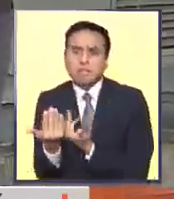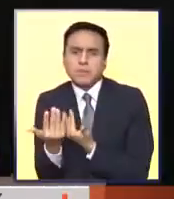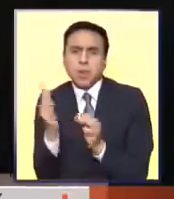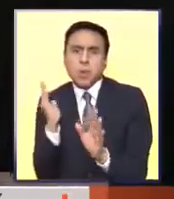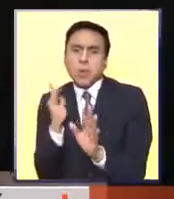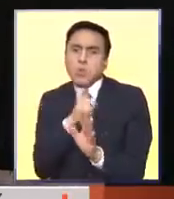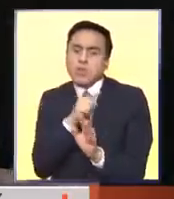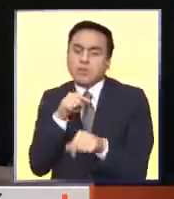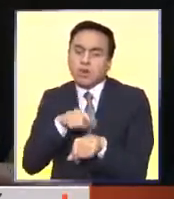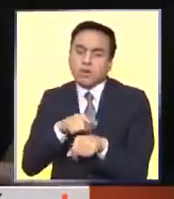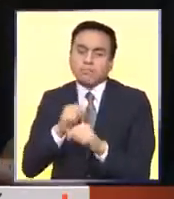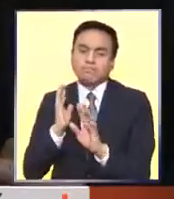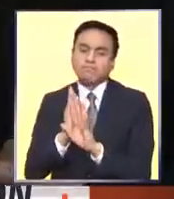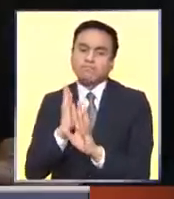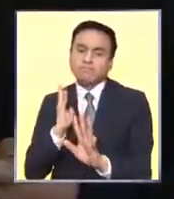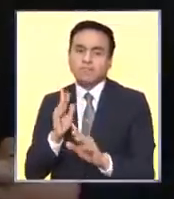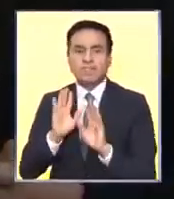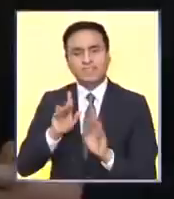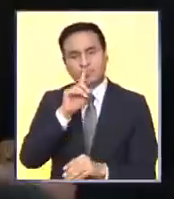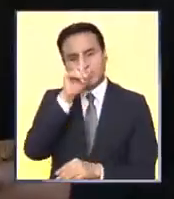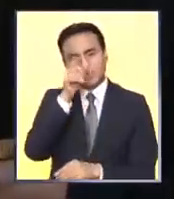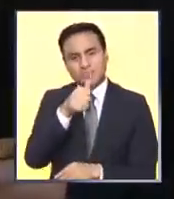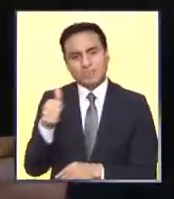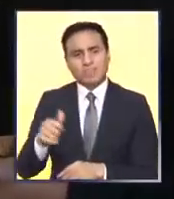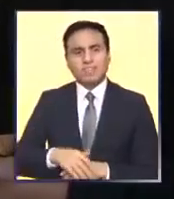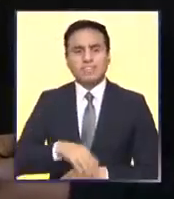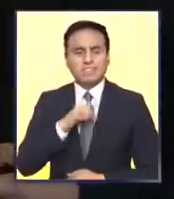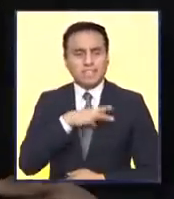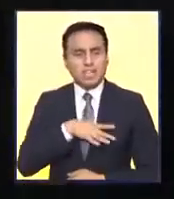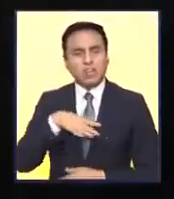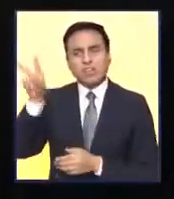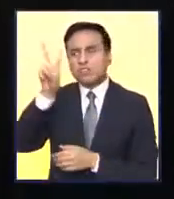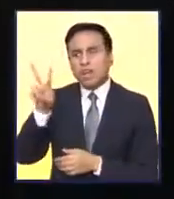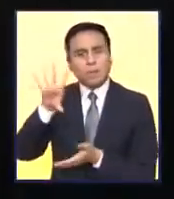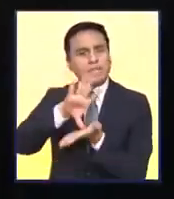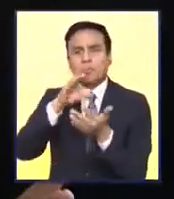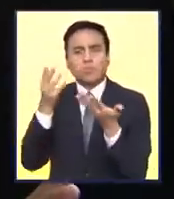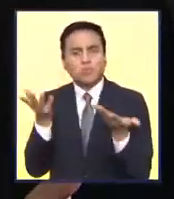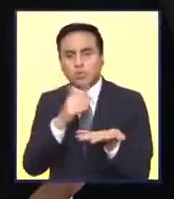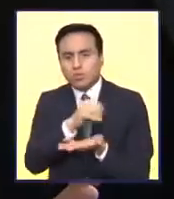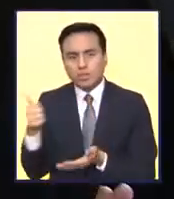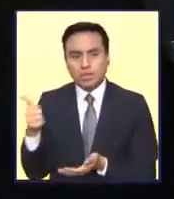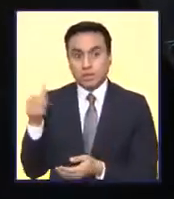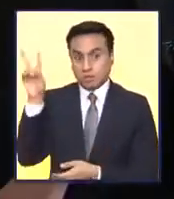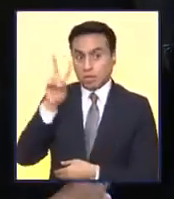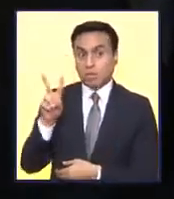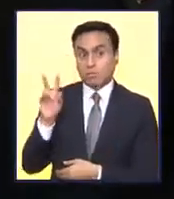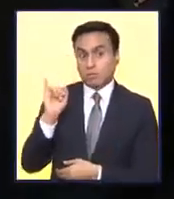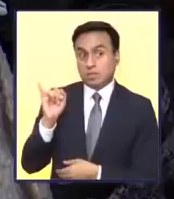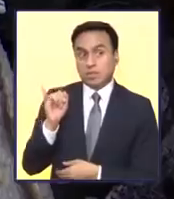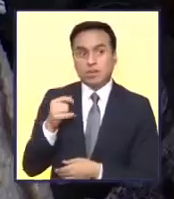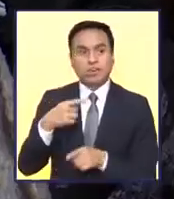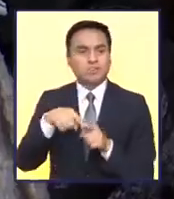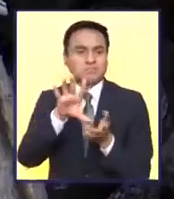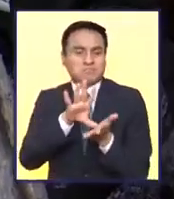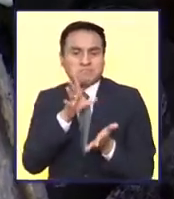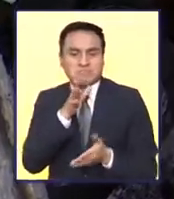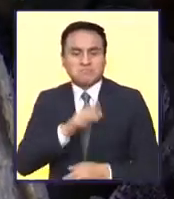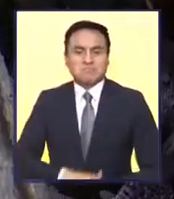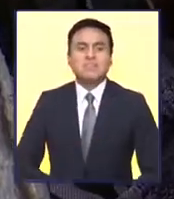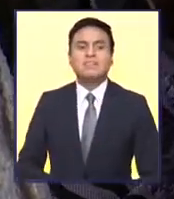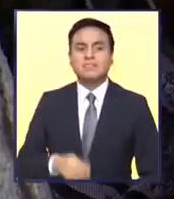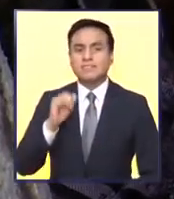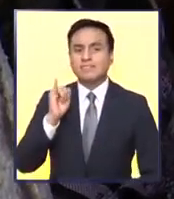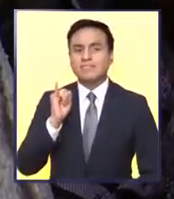día. Sí, esa es la costumbre de todo. ¿Del chileno, del venezolano o de todo? Del venezolano sé que sí, no sé de los demás. Sí, sí,